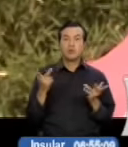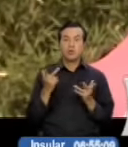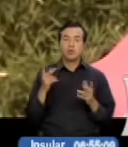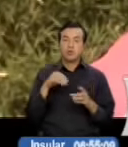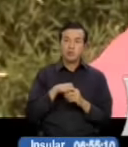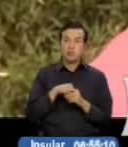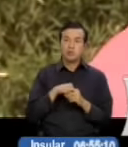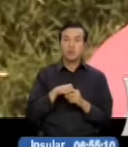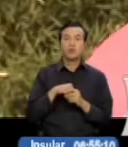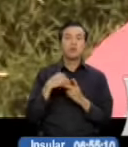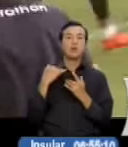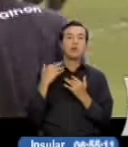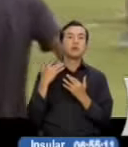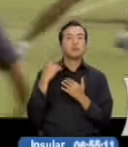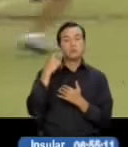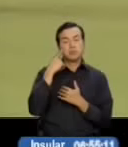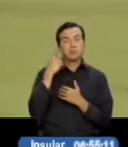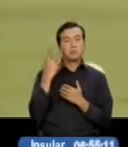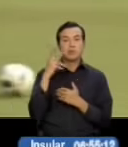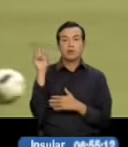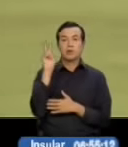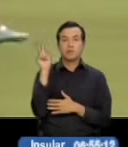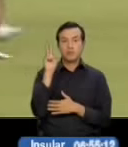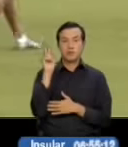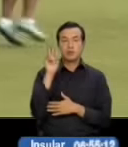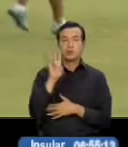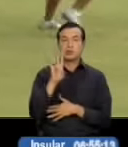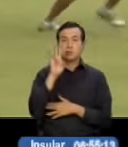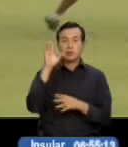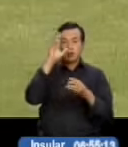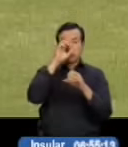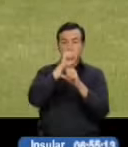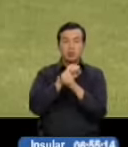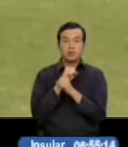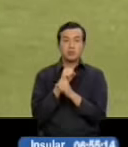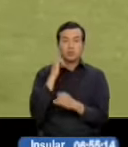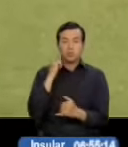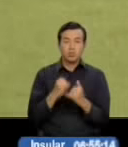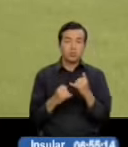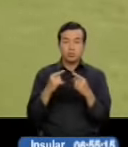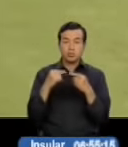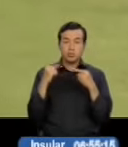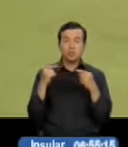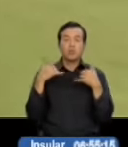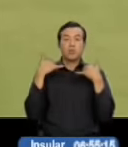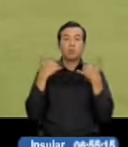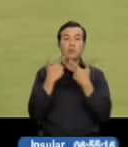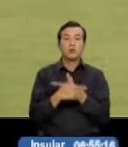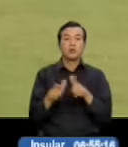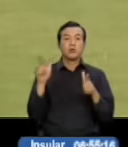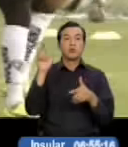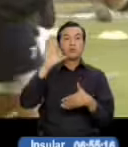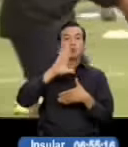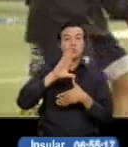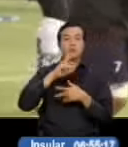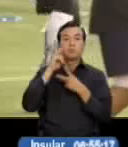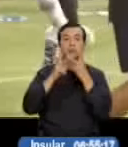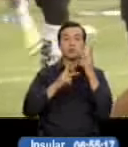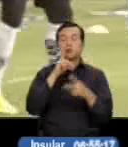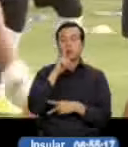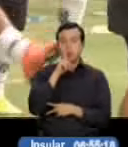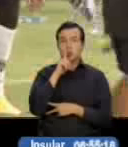esperemos tratar de asumir la casa. Este viernes, desde las 7 de la noche, el último finalista de la Copa Libertadores de América recibirá la visita